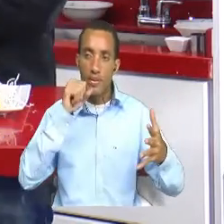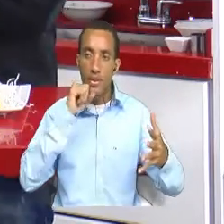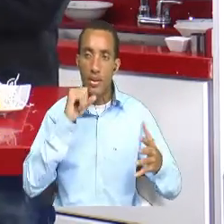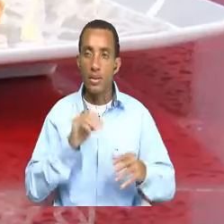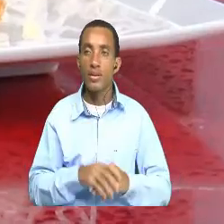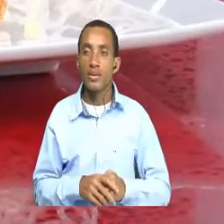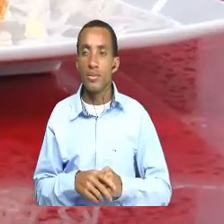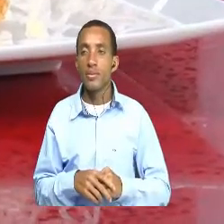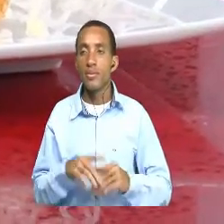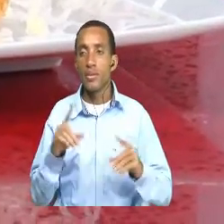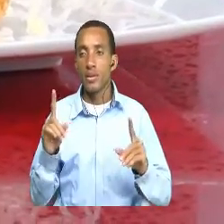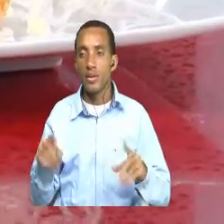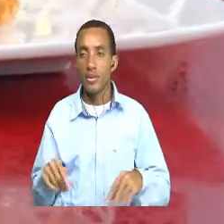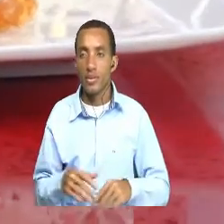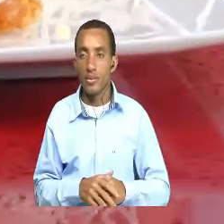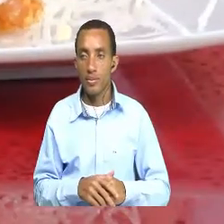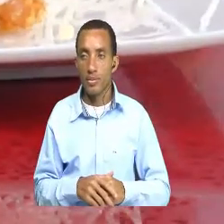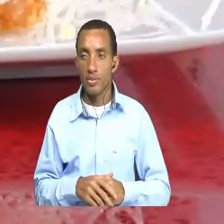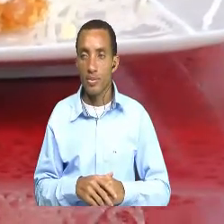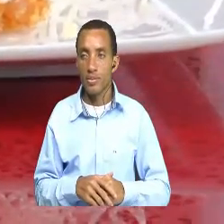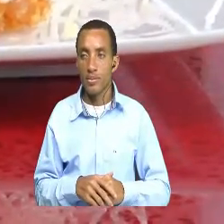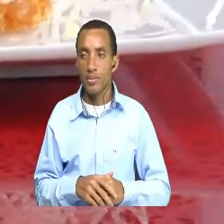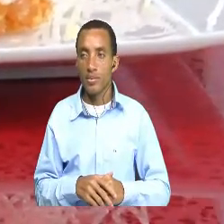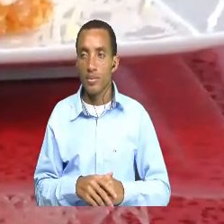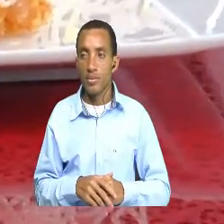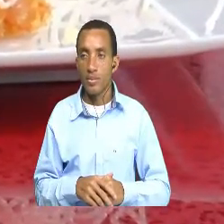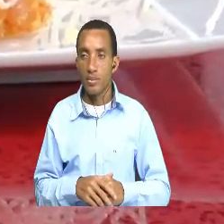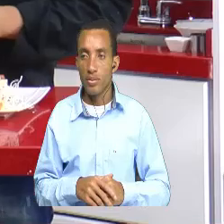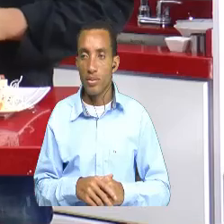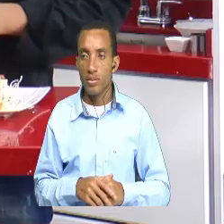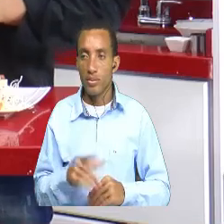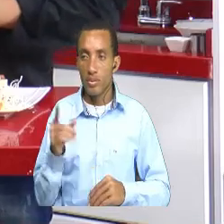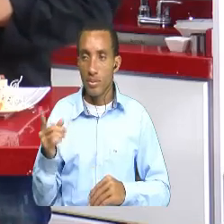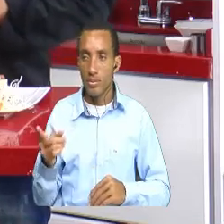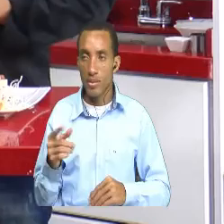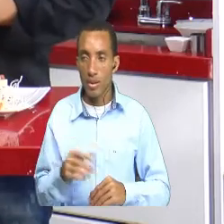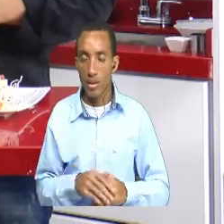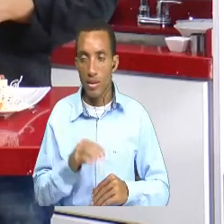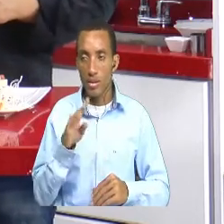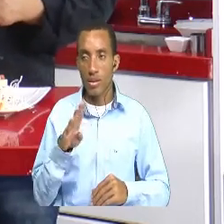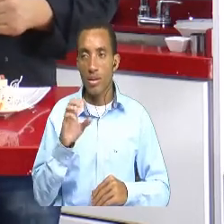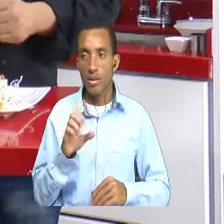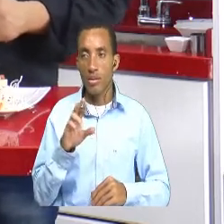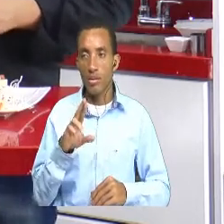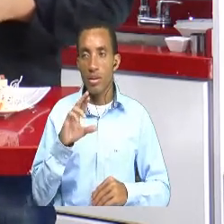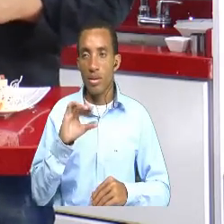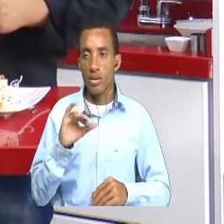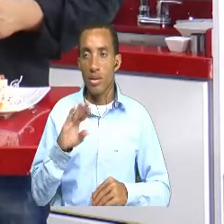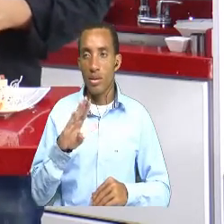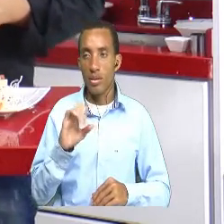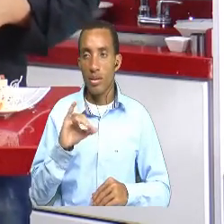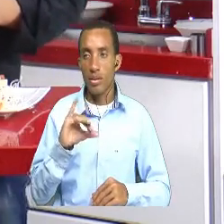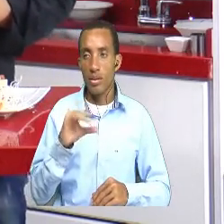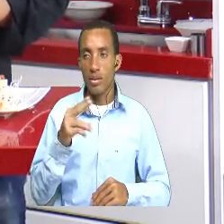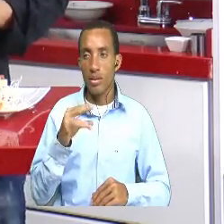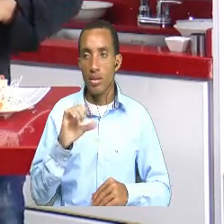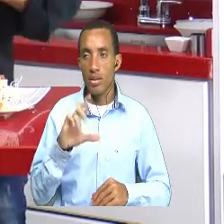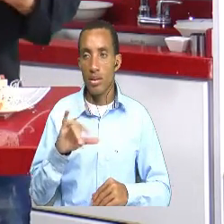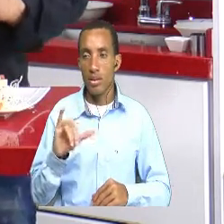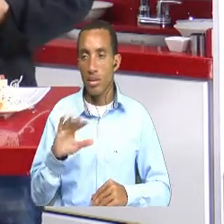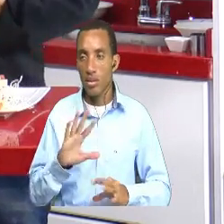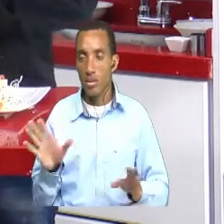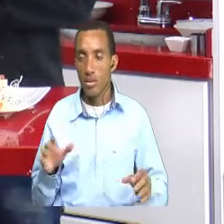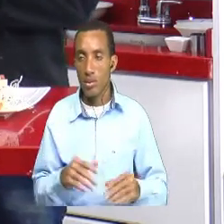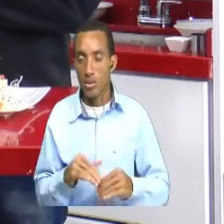las grandes cadenas podemos conseguir este permitirlo como conseguir en fetuccini en linguini en espagueti y